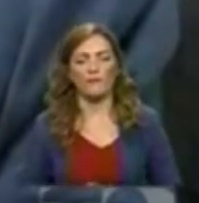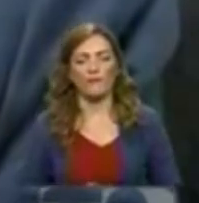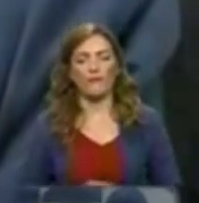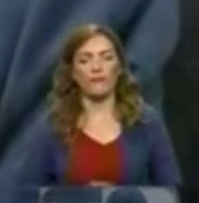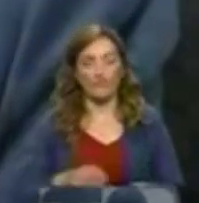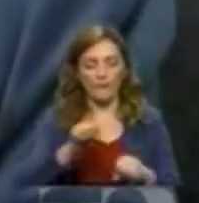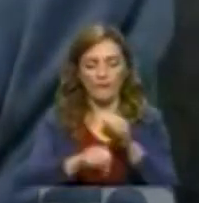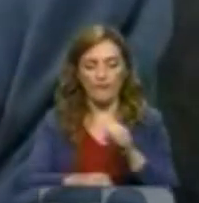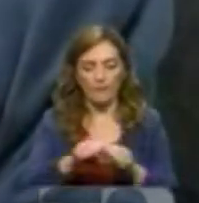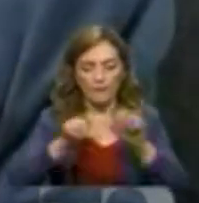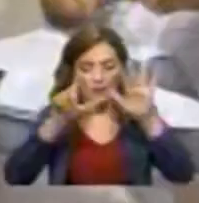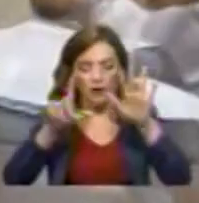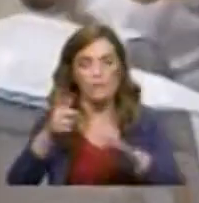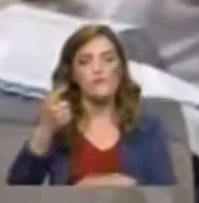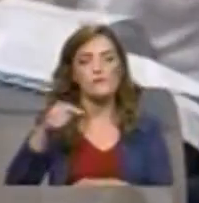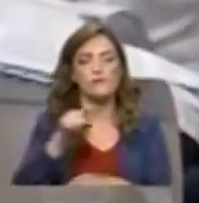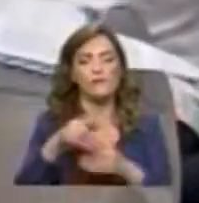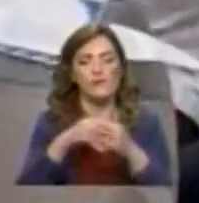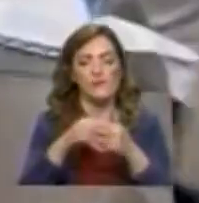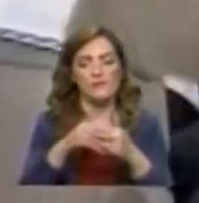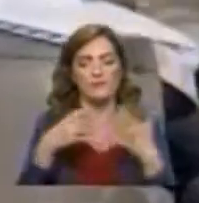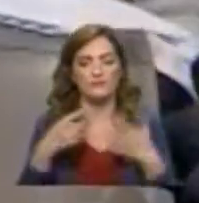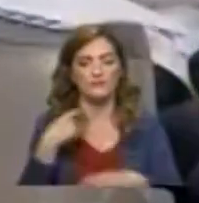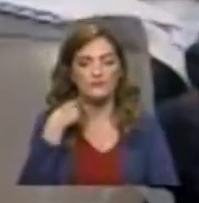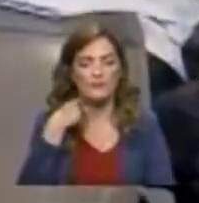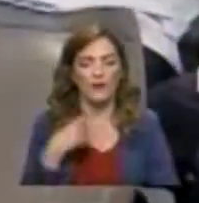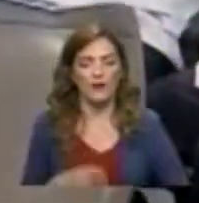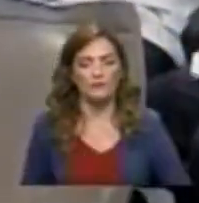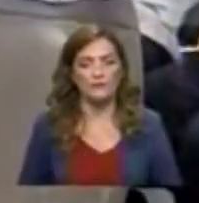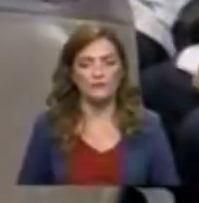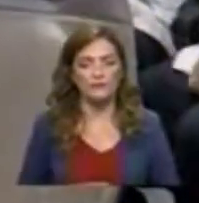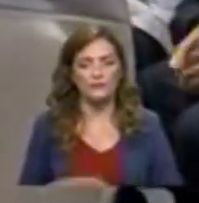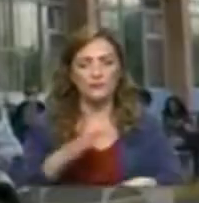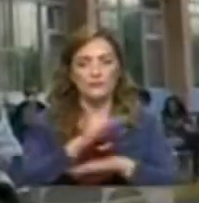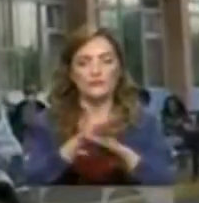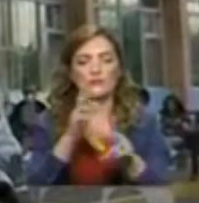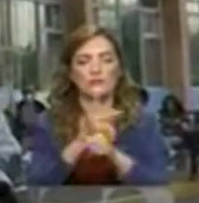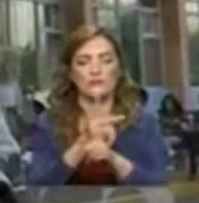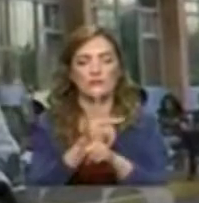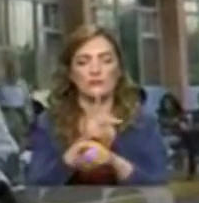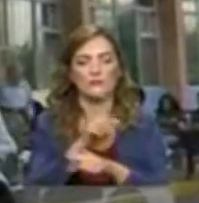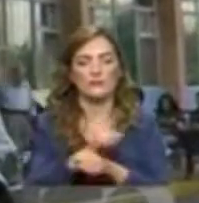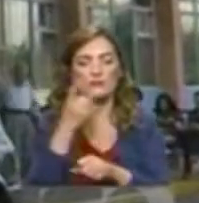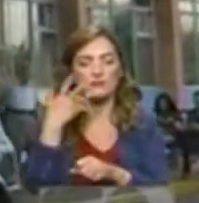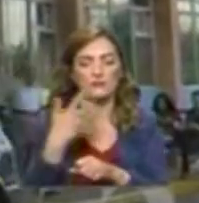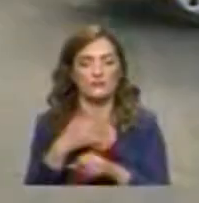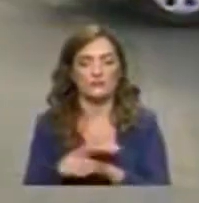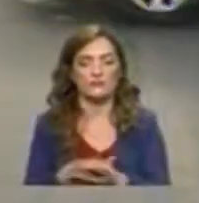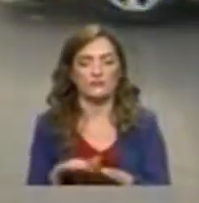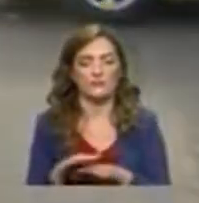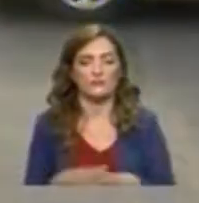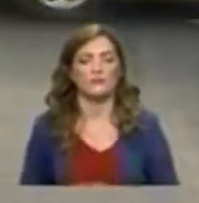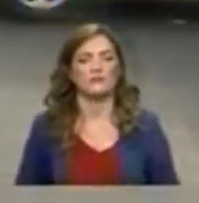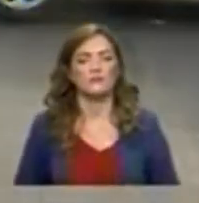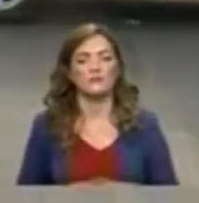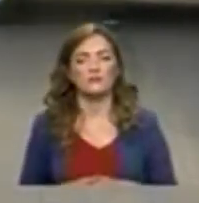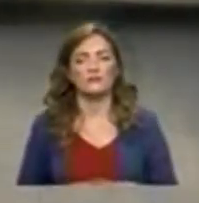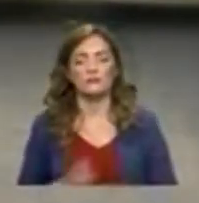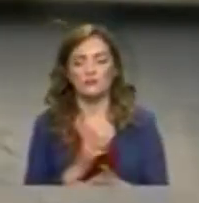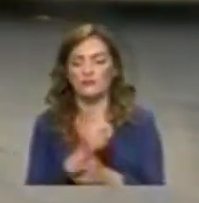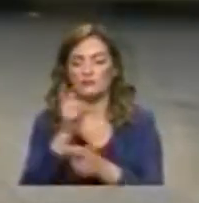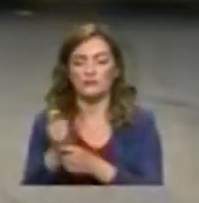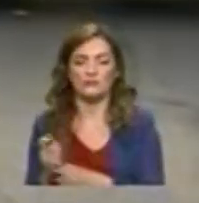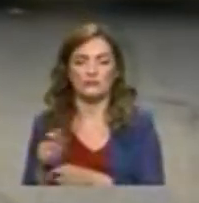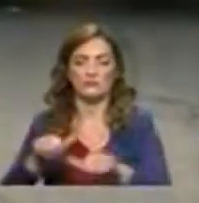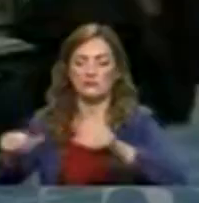por $7 millones ocasionado a esta casa de salud se refiere a insumos médicos caducados, los mismos que fueron adquiridos